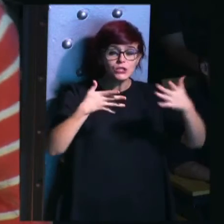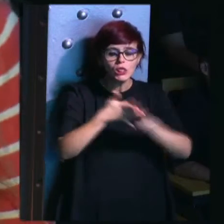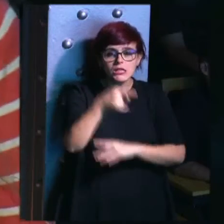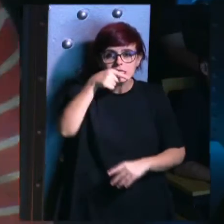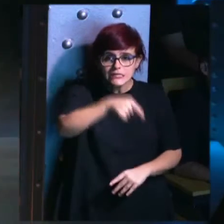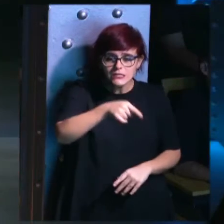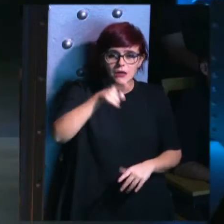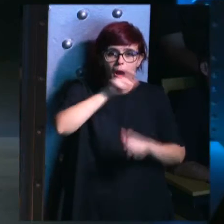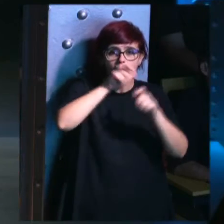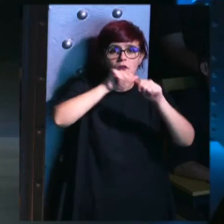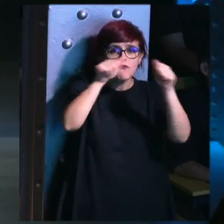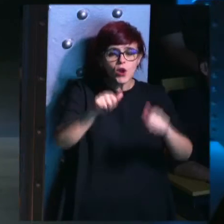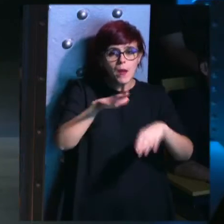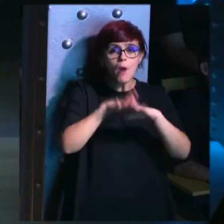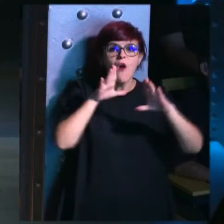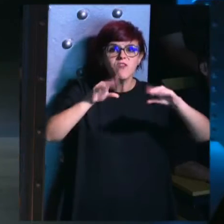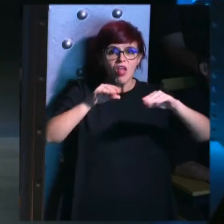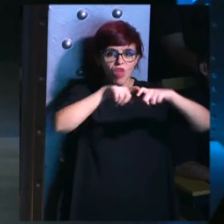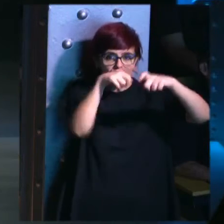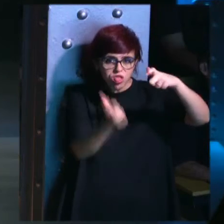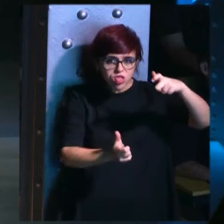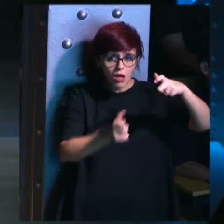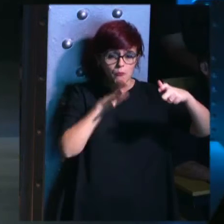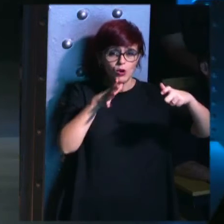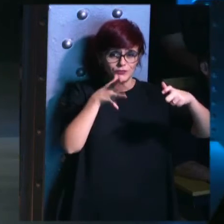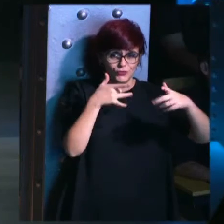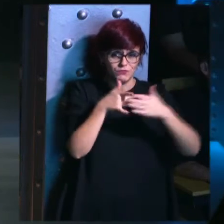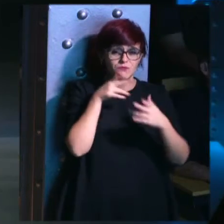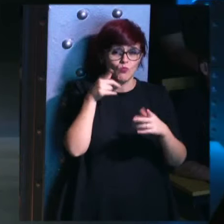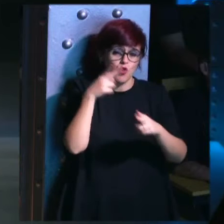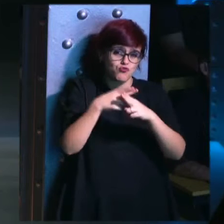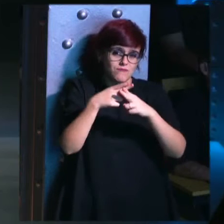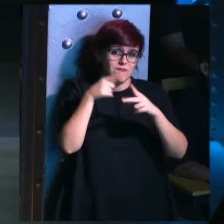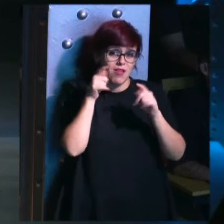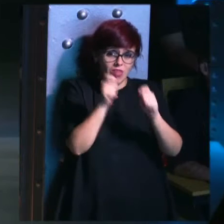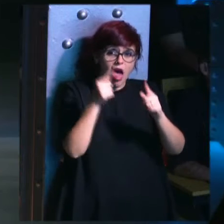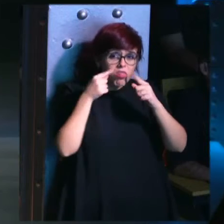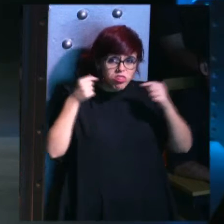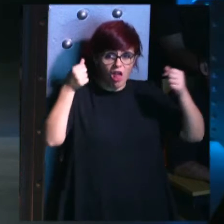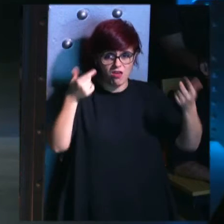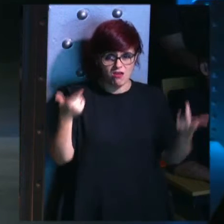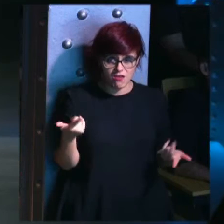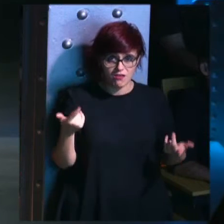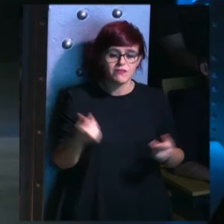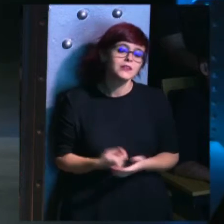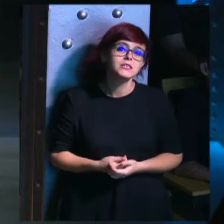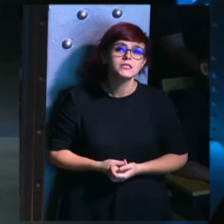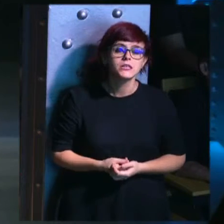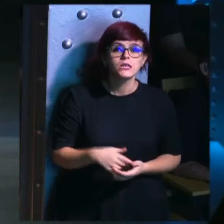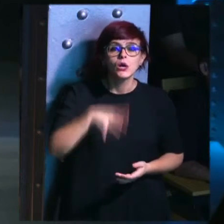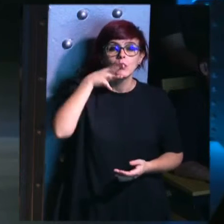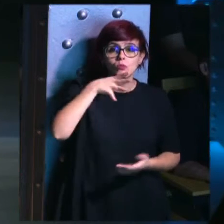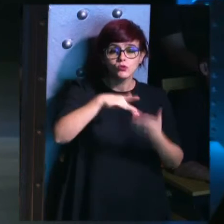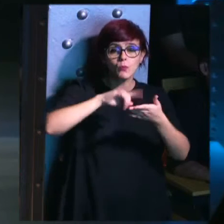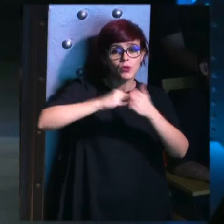reloj es deforme porque es blando, ¿no? Y de ahí el nombre que tenía Dalí. Y en este proyecto, en este primer proyecto, de hecho, lo